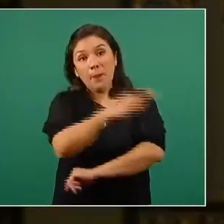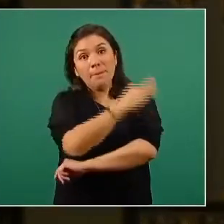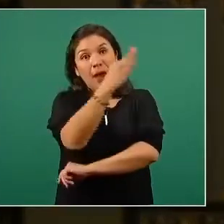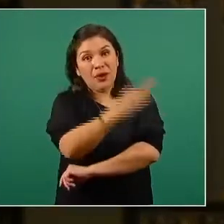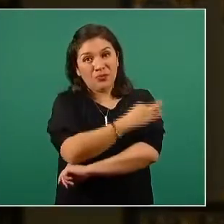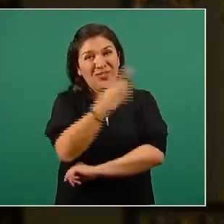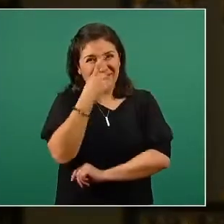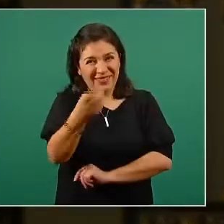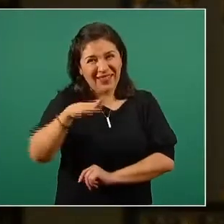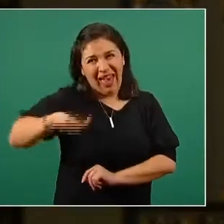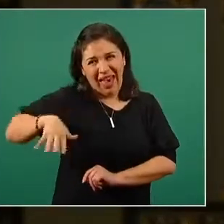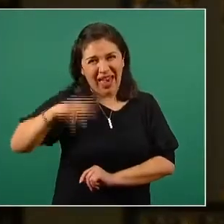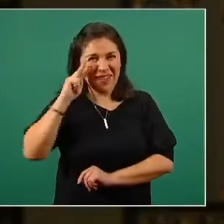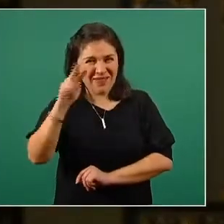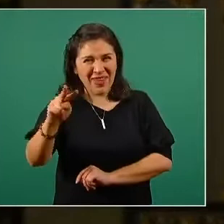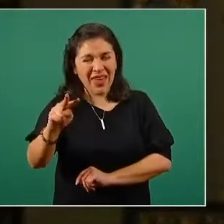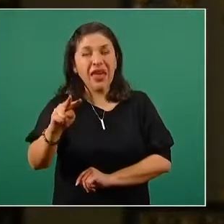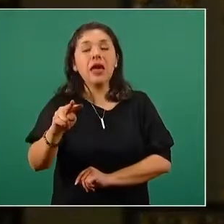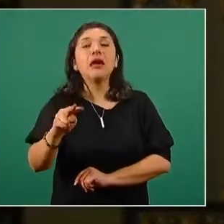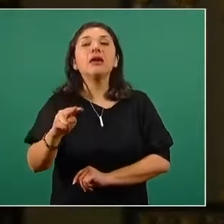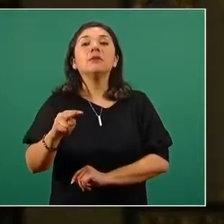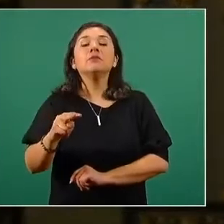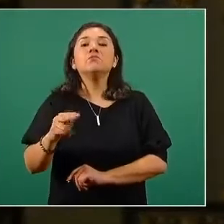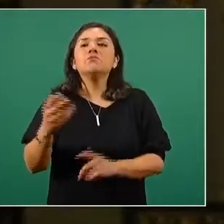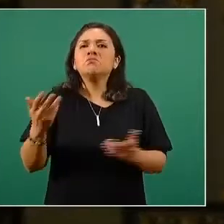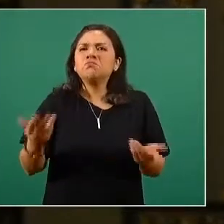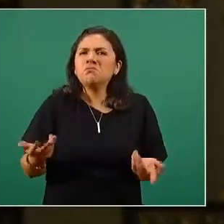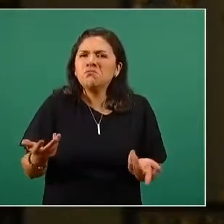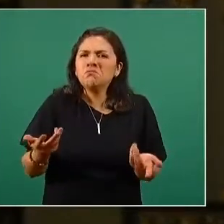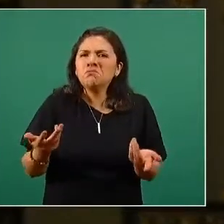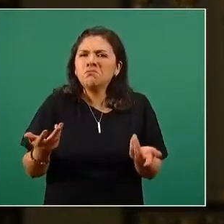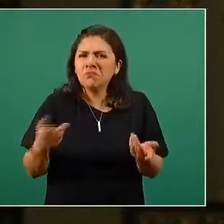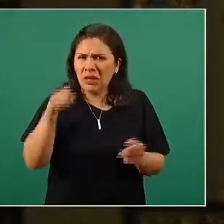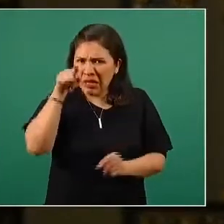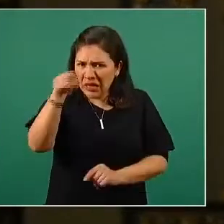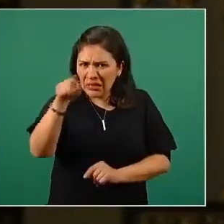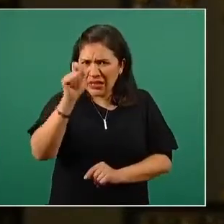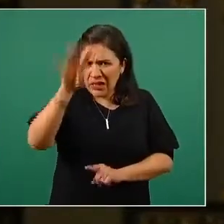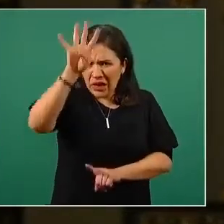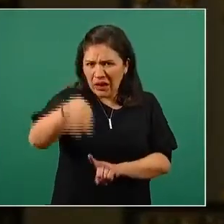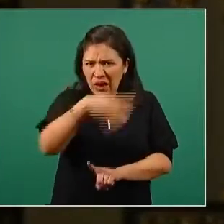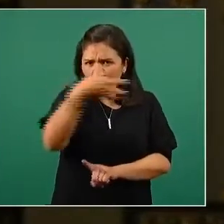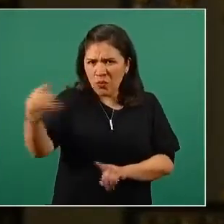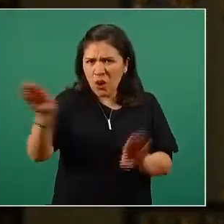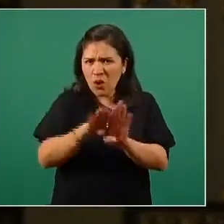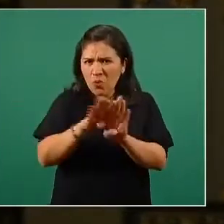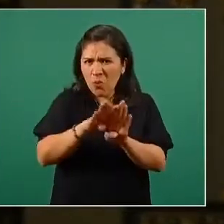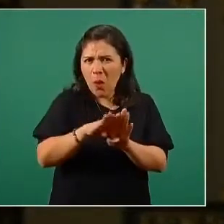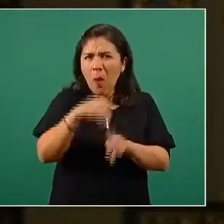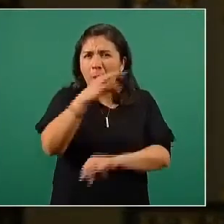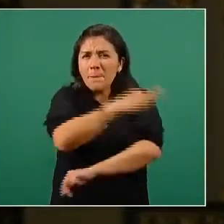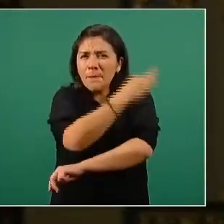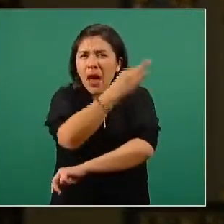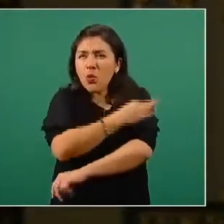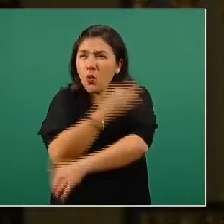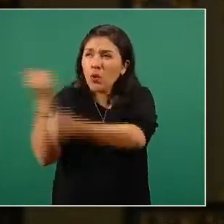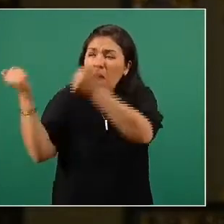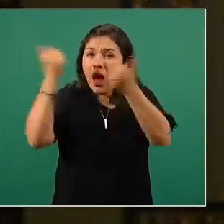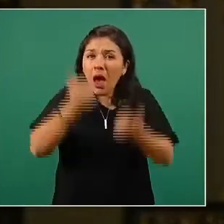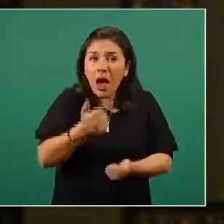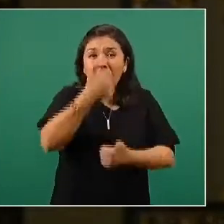la vacunación abarcada, no sé si va a ser una tabla con respecto a cada vacuna que vaya